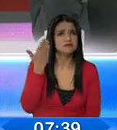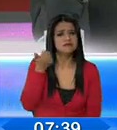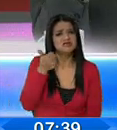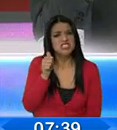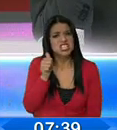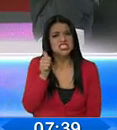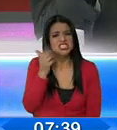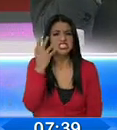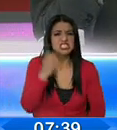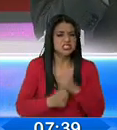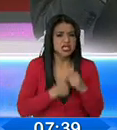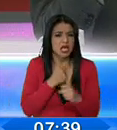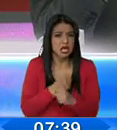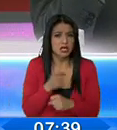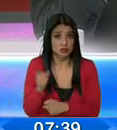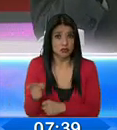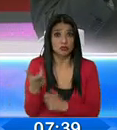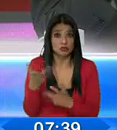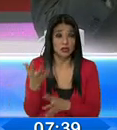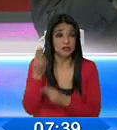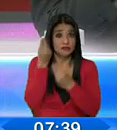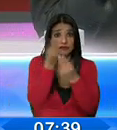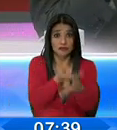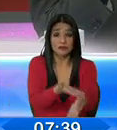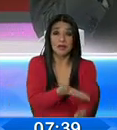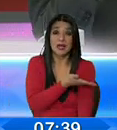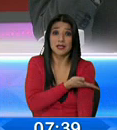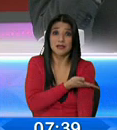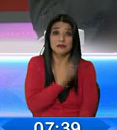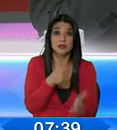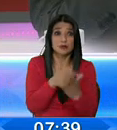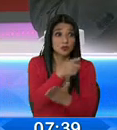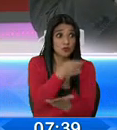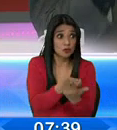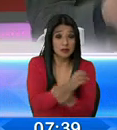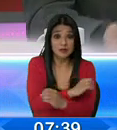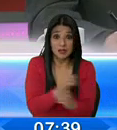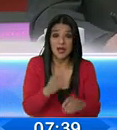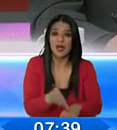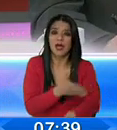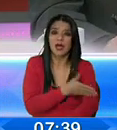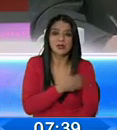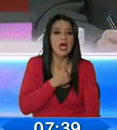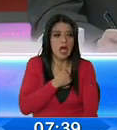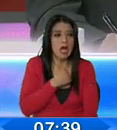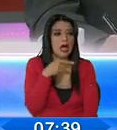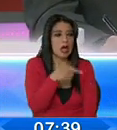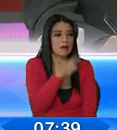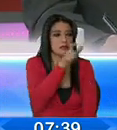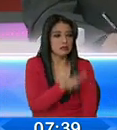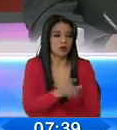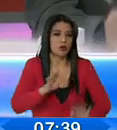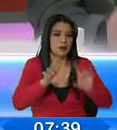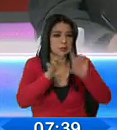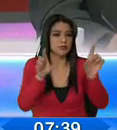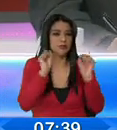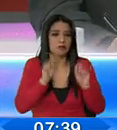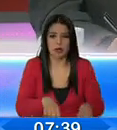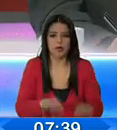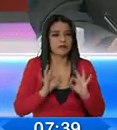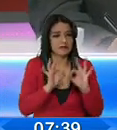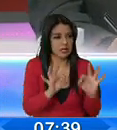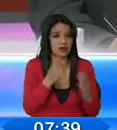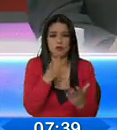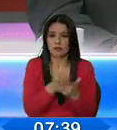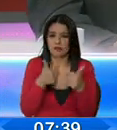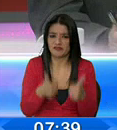15 años. O sea, ustedes emitían un informe. Antes de que nadie compre, usted recomendaba. Decía, el señor puede hacerlo y nos parece bien la